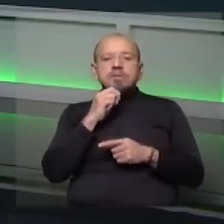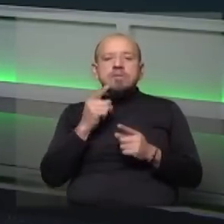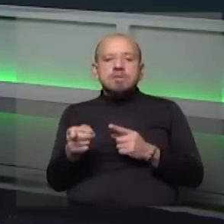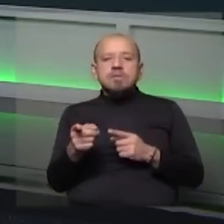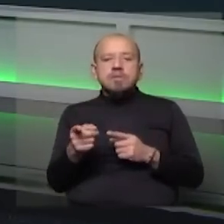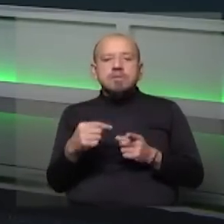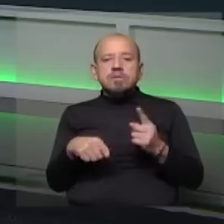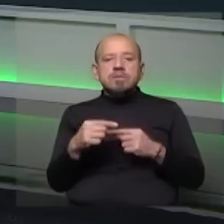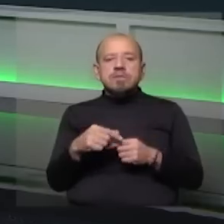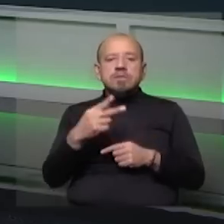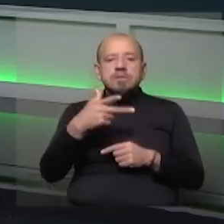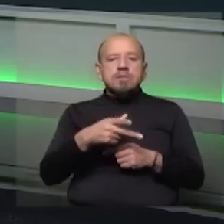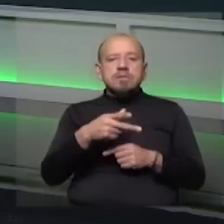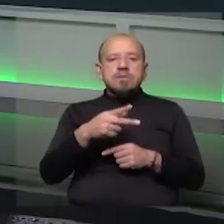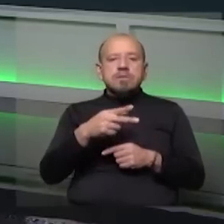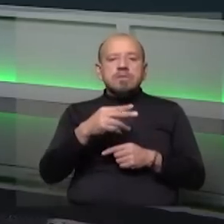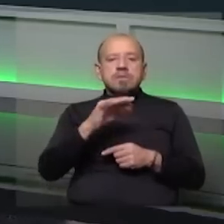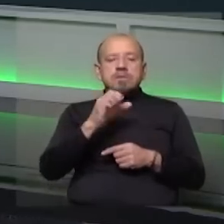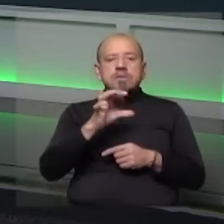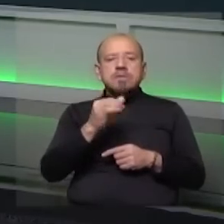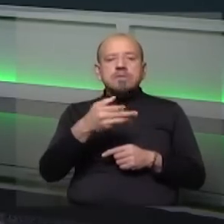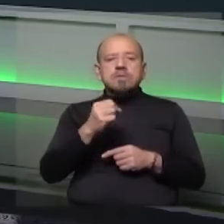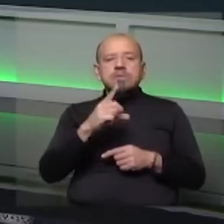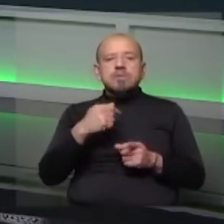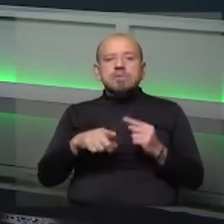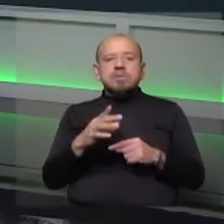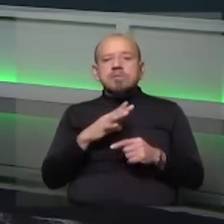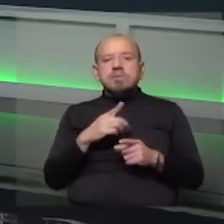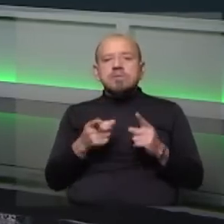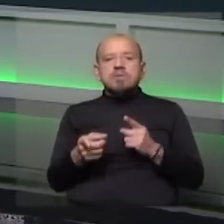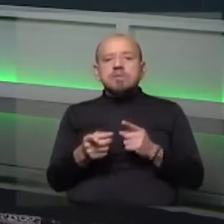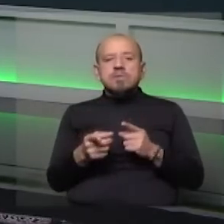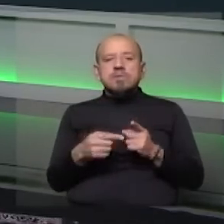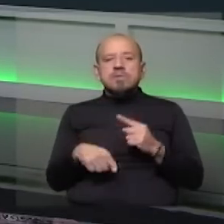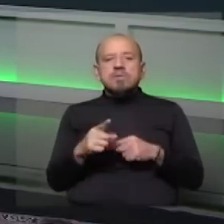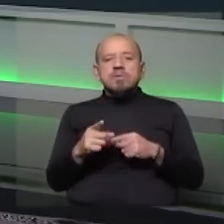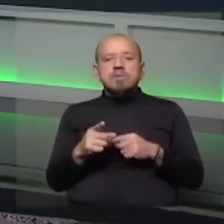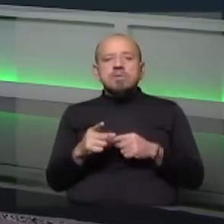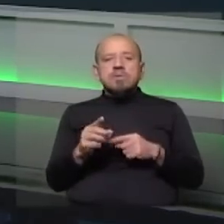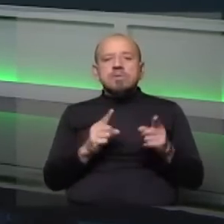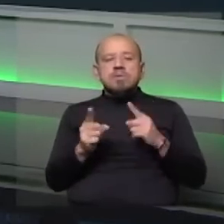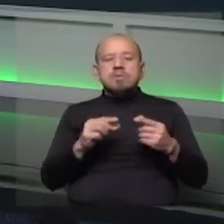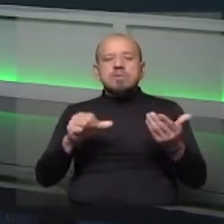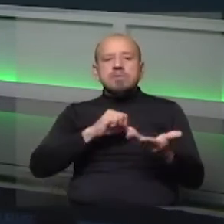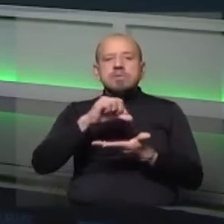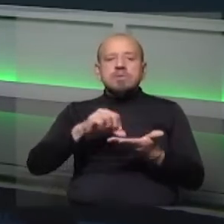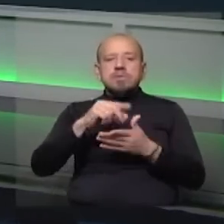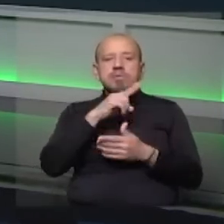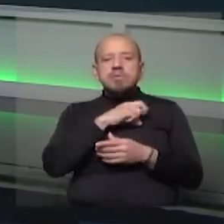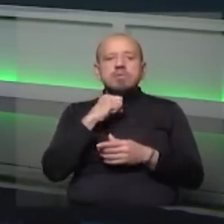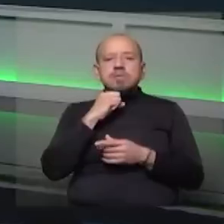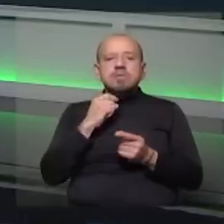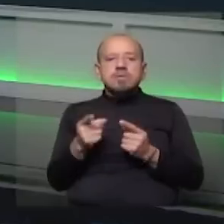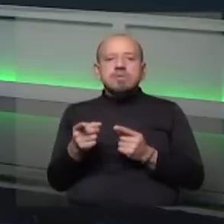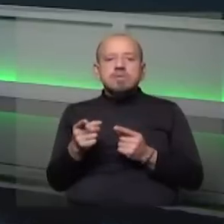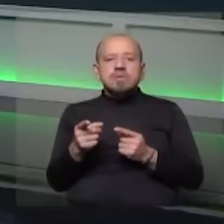los ataques de hisbol desde el norte se siguen produciendo y han motivado eh la evacuación de algunas ciudades israelíes cercanas a